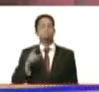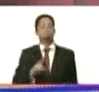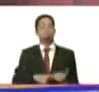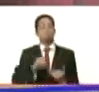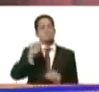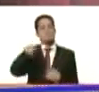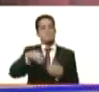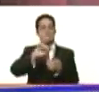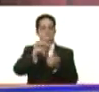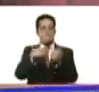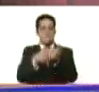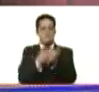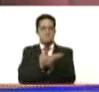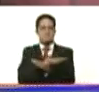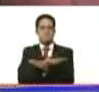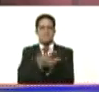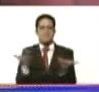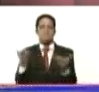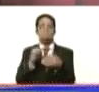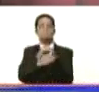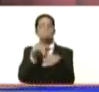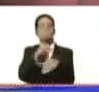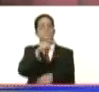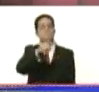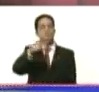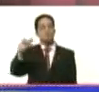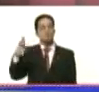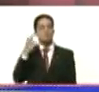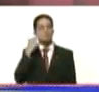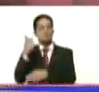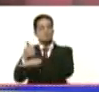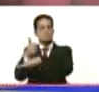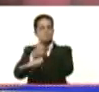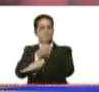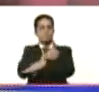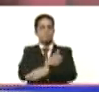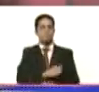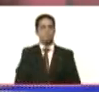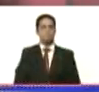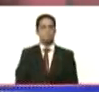vicepresidentes de gobierno, ministros y ministras del Gabinete Ejecutivo.